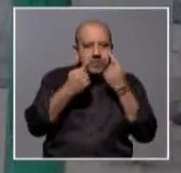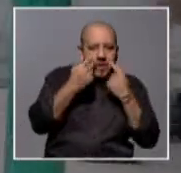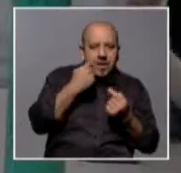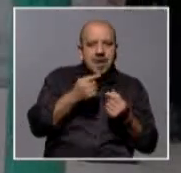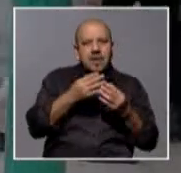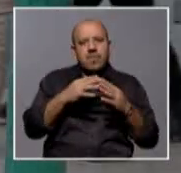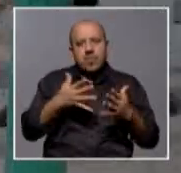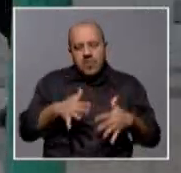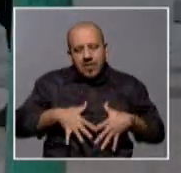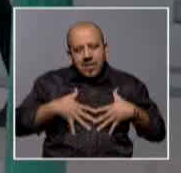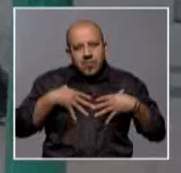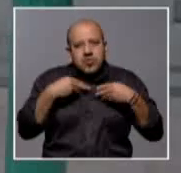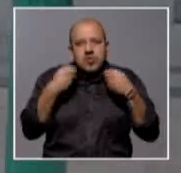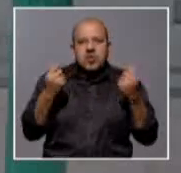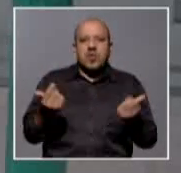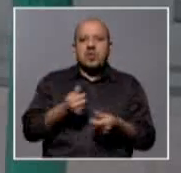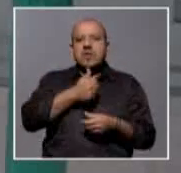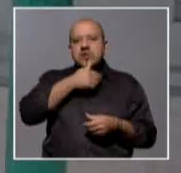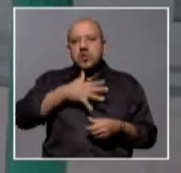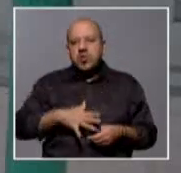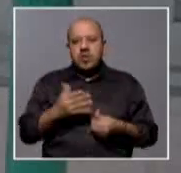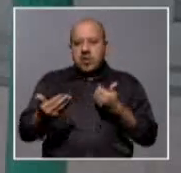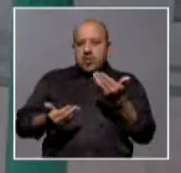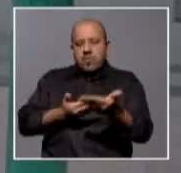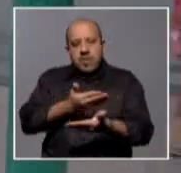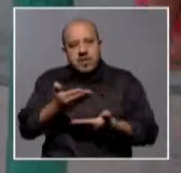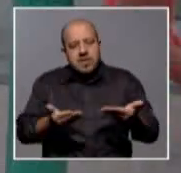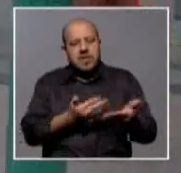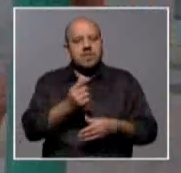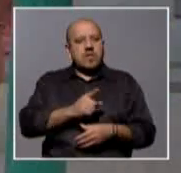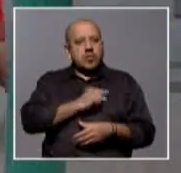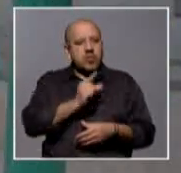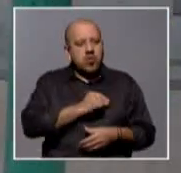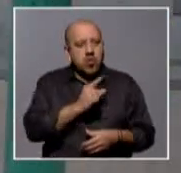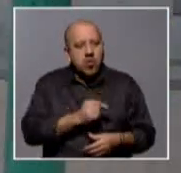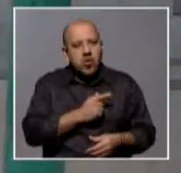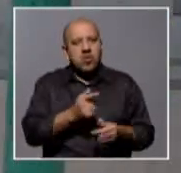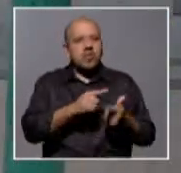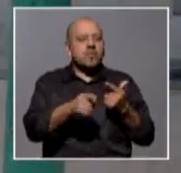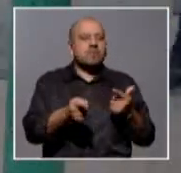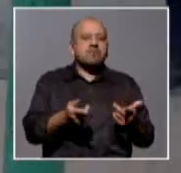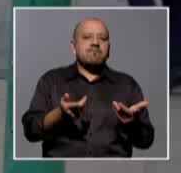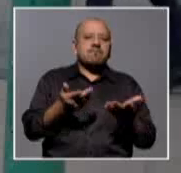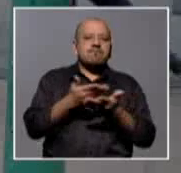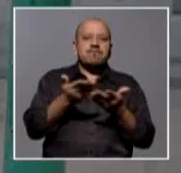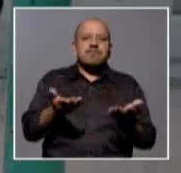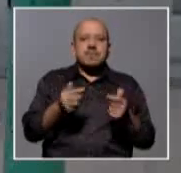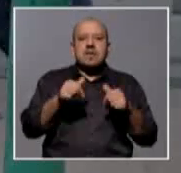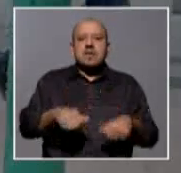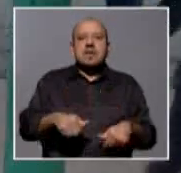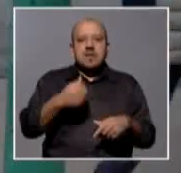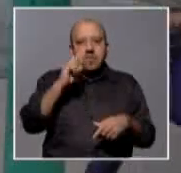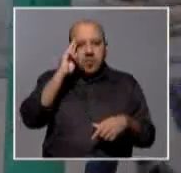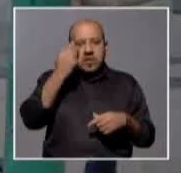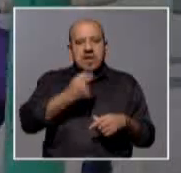de emoción, de historias compartidas, por la mezcla de emoción, de dolor, de, como decías vos, ¿no?, de vivir en un país en